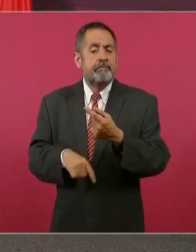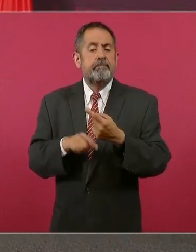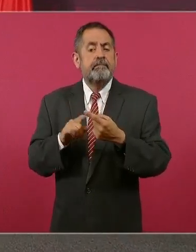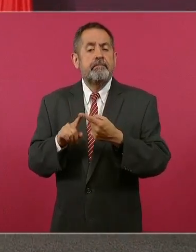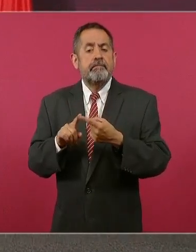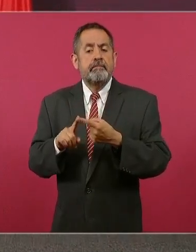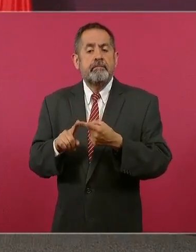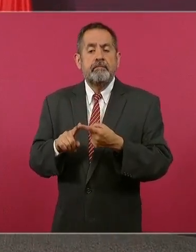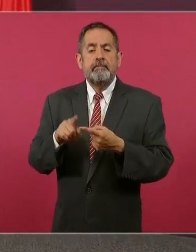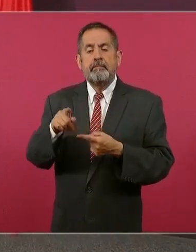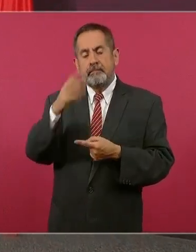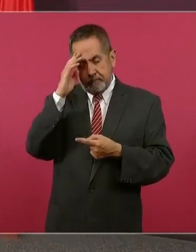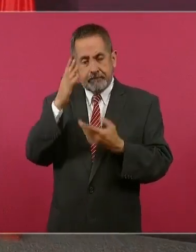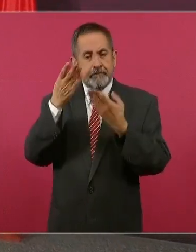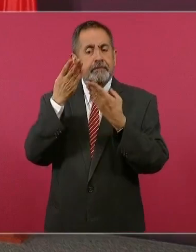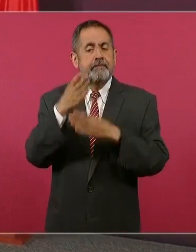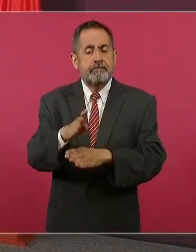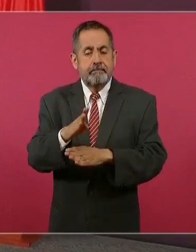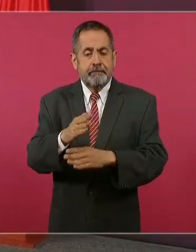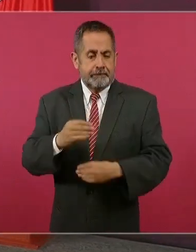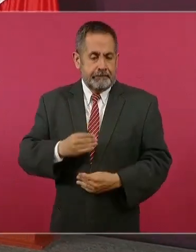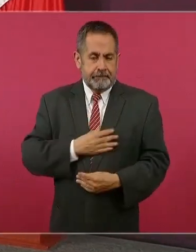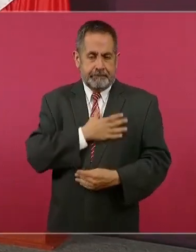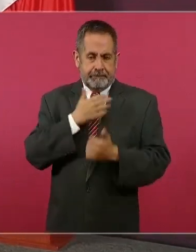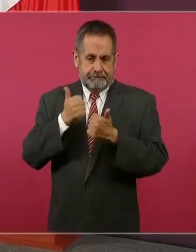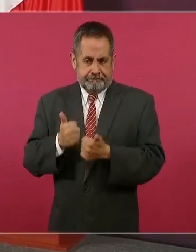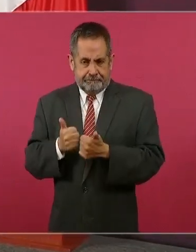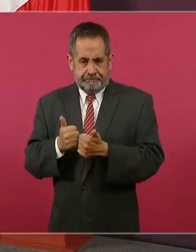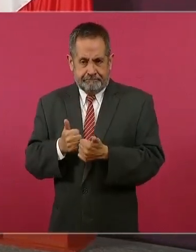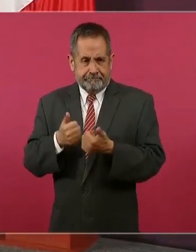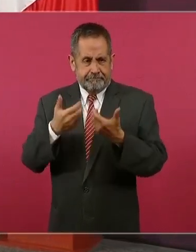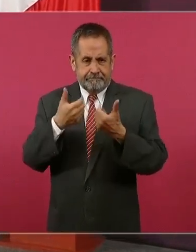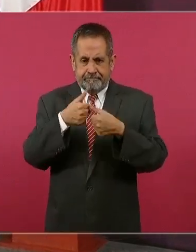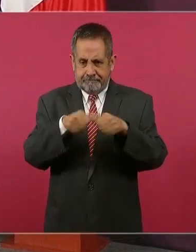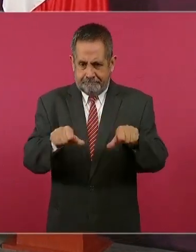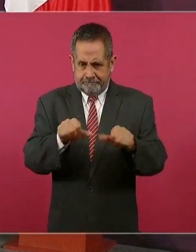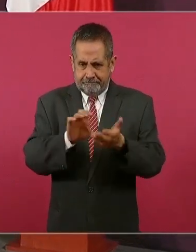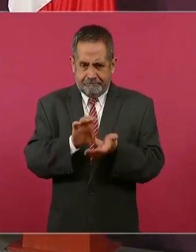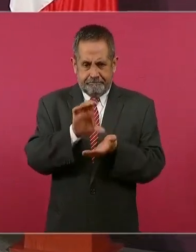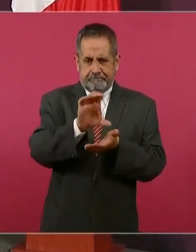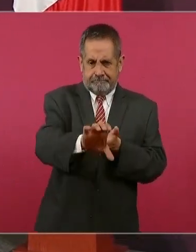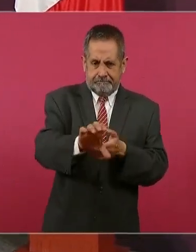los bancos del bienestar para la dispersión de los fondos,